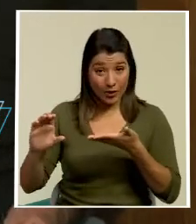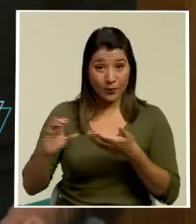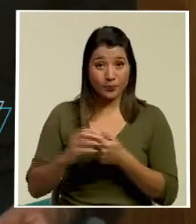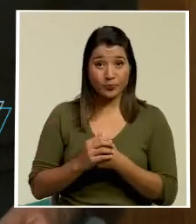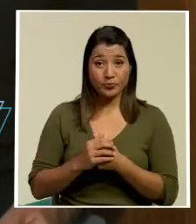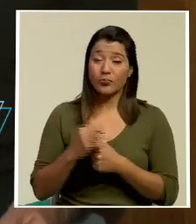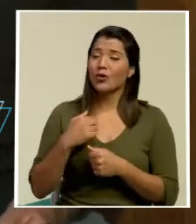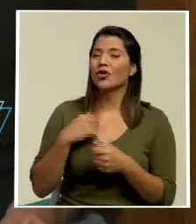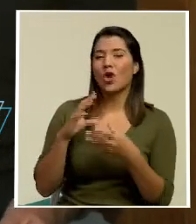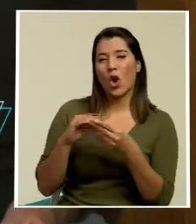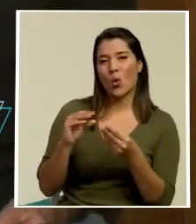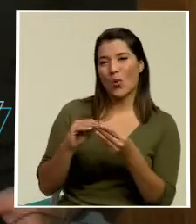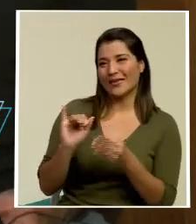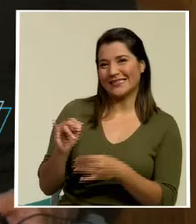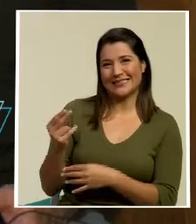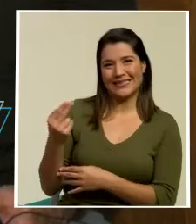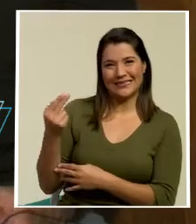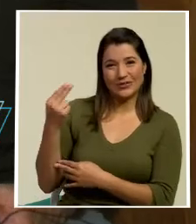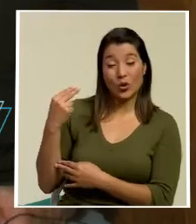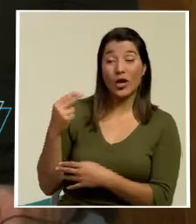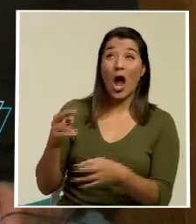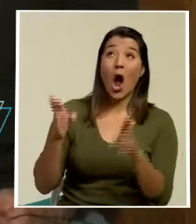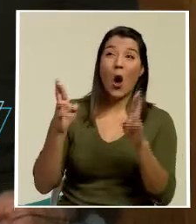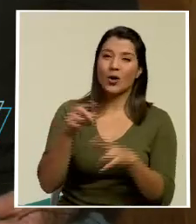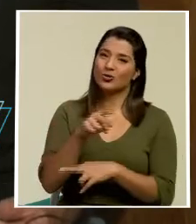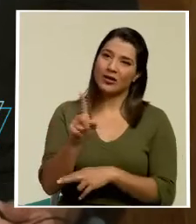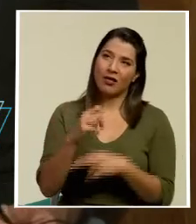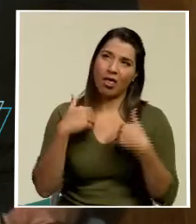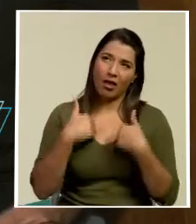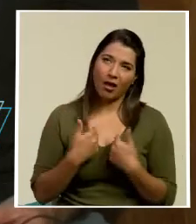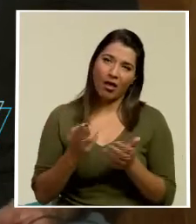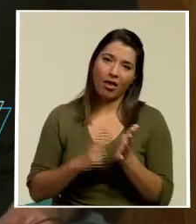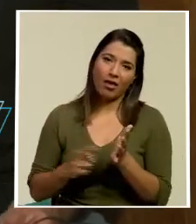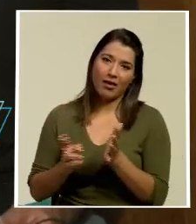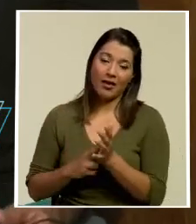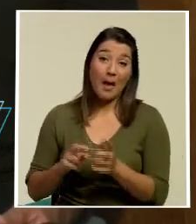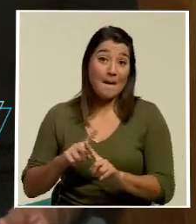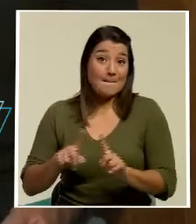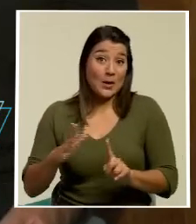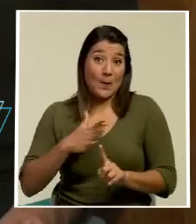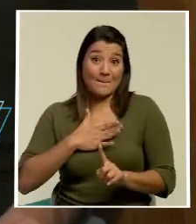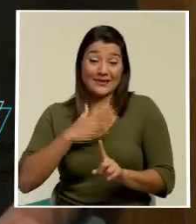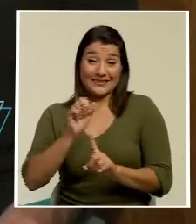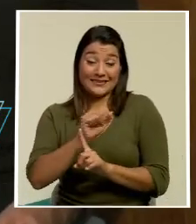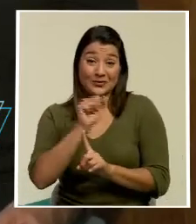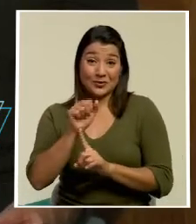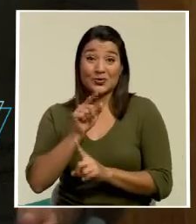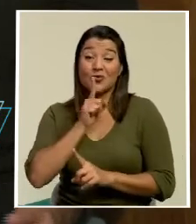esta anécdota, pero no se cansen, pero fue la realidad.